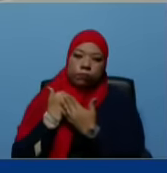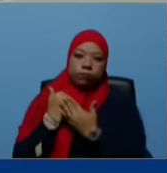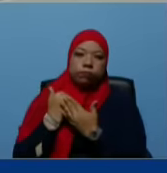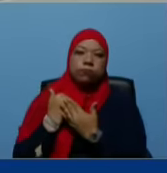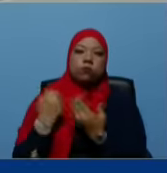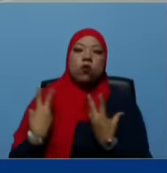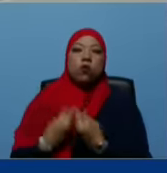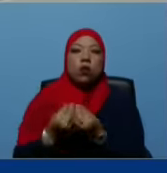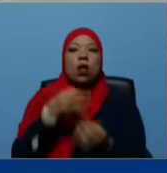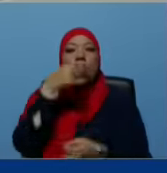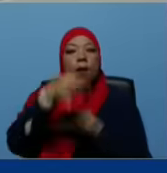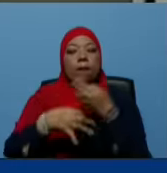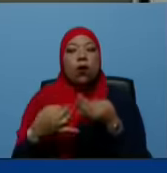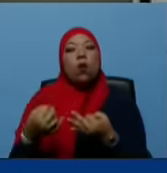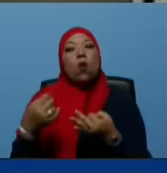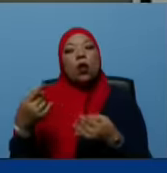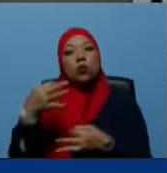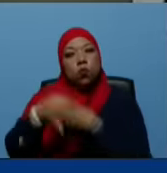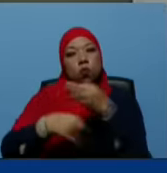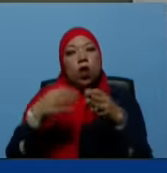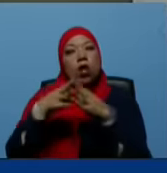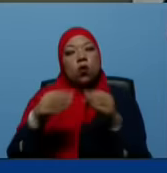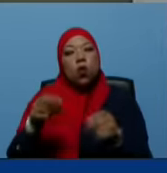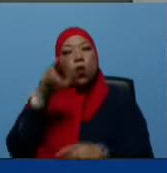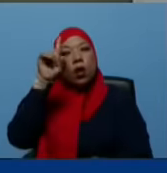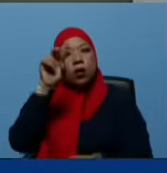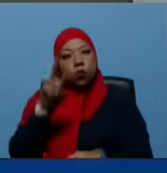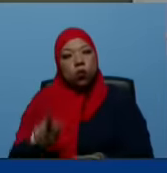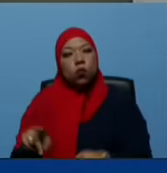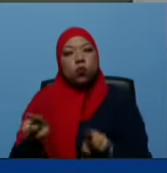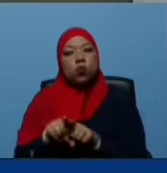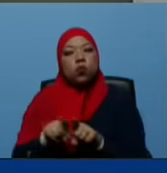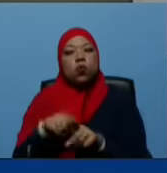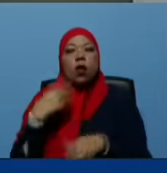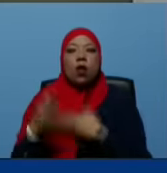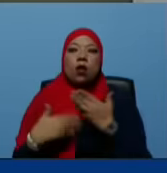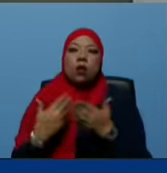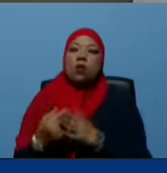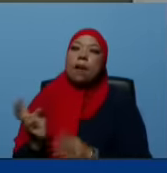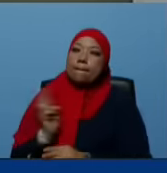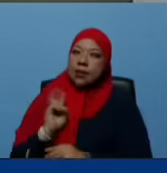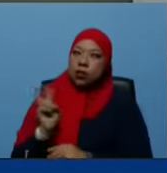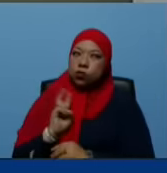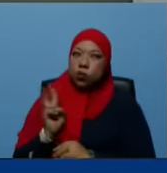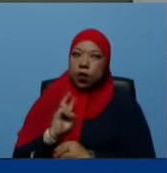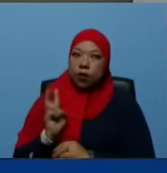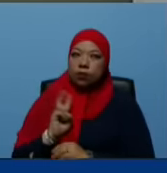Y lo expliqué bastante en el transcurso de todos estos días. ¿Qué hubiera pasado en Venezuela